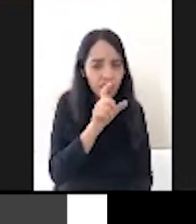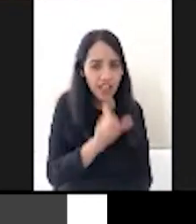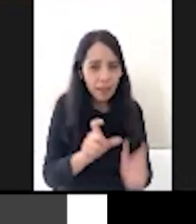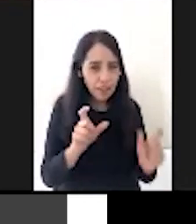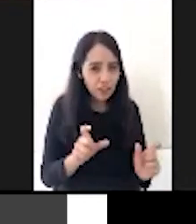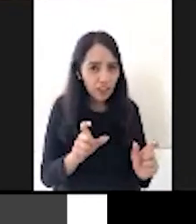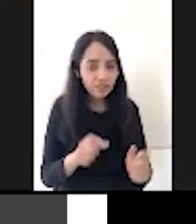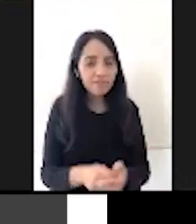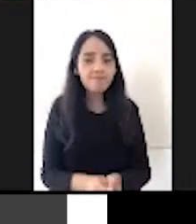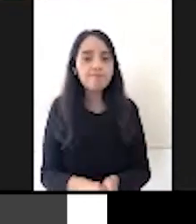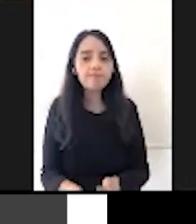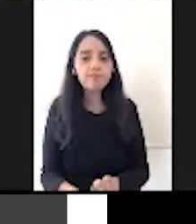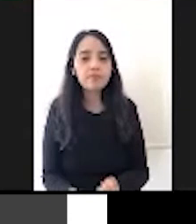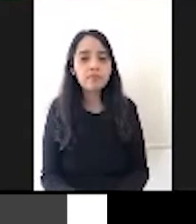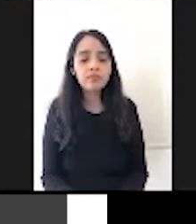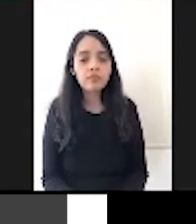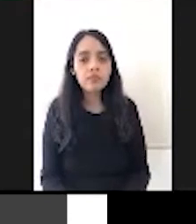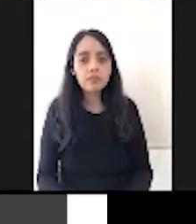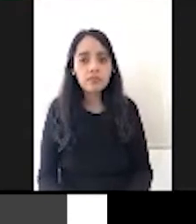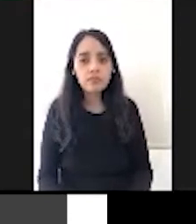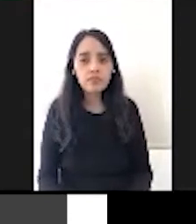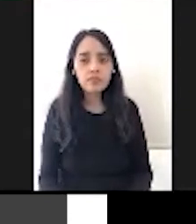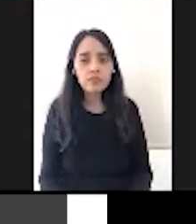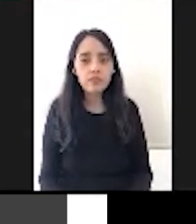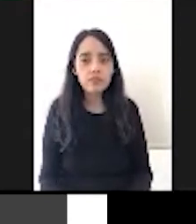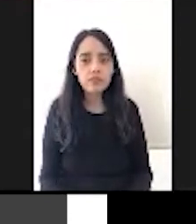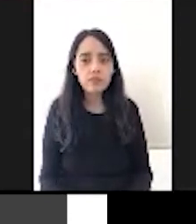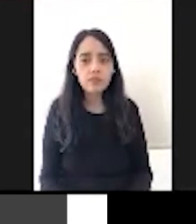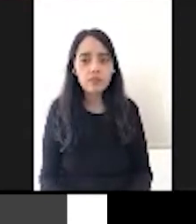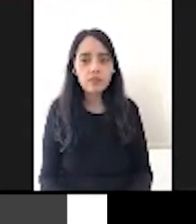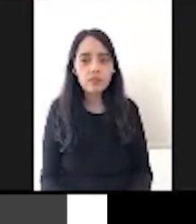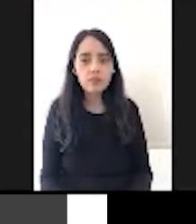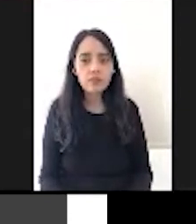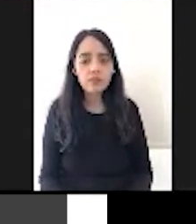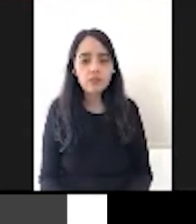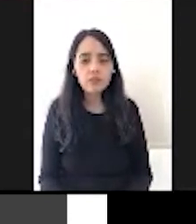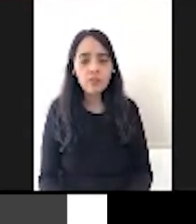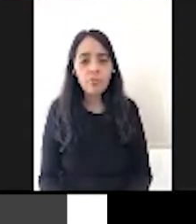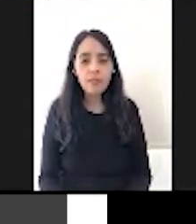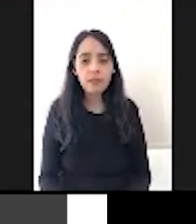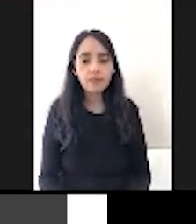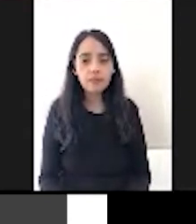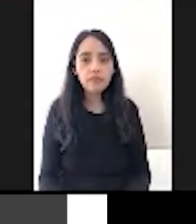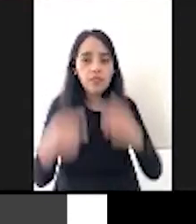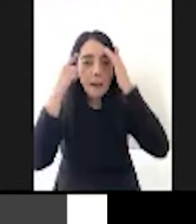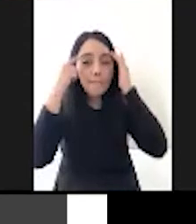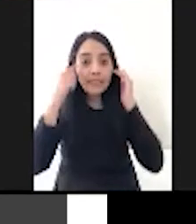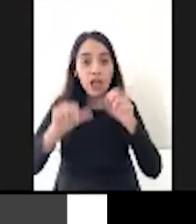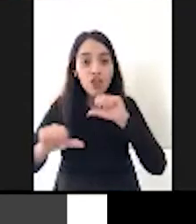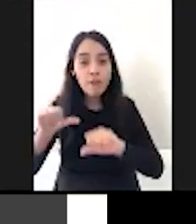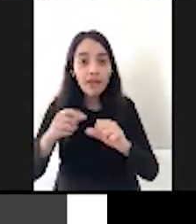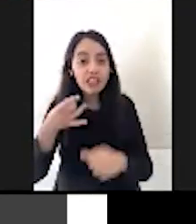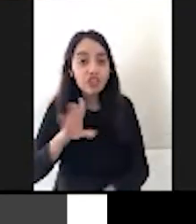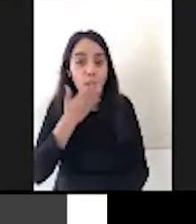Lamentablemente, una estrategia de rehabilitación que solo funcionara para mejorar el desempeño visual en una tarea en el laboratorio o en una consulta